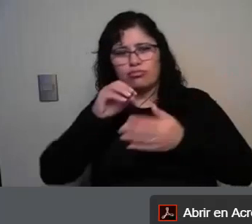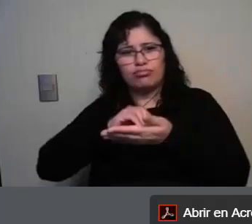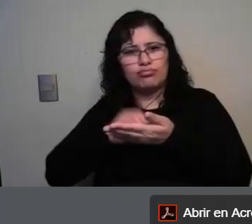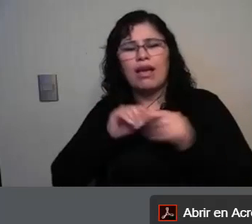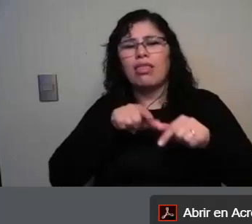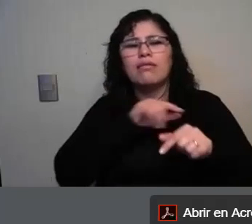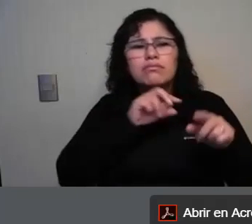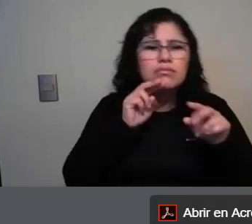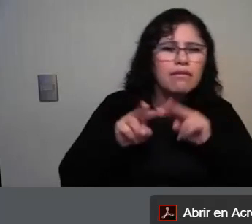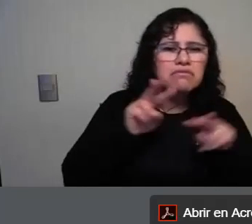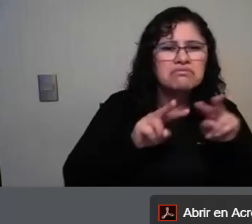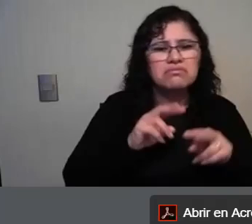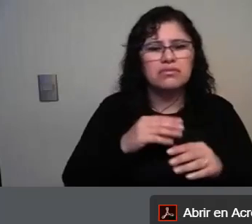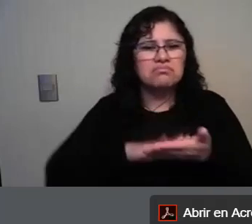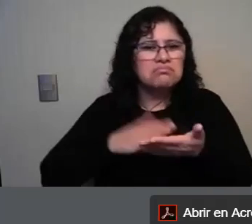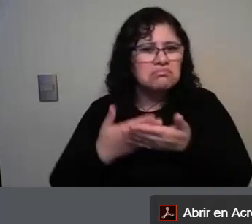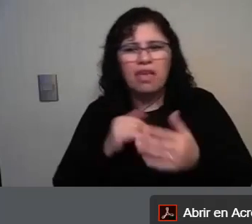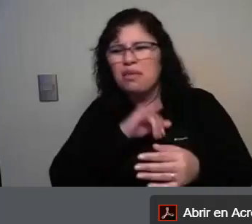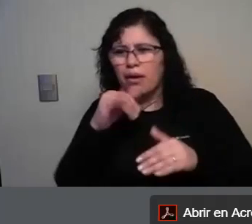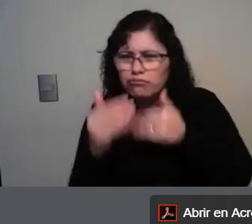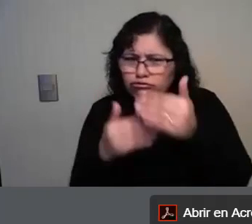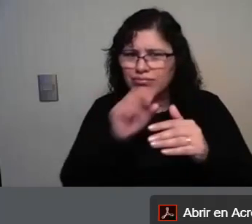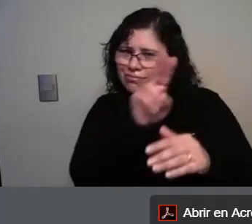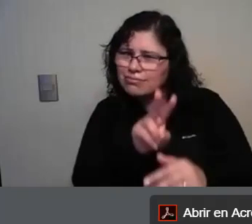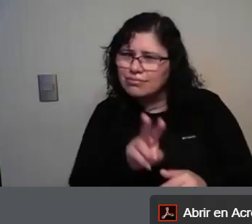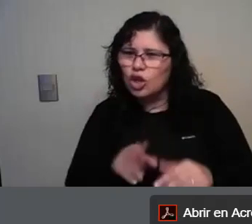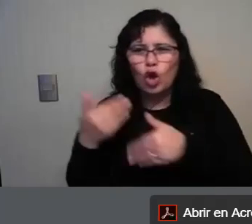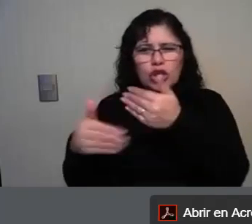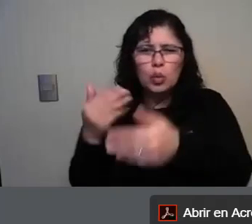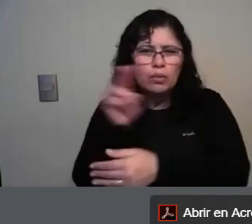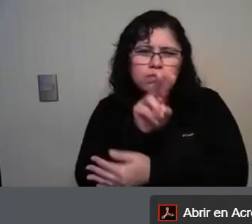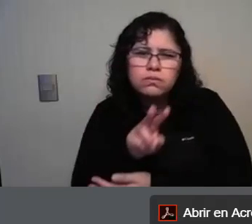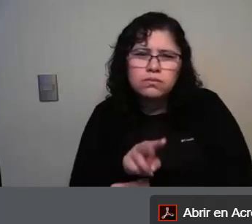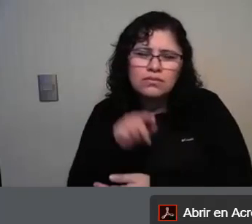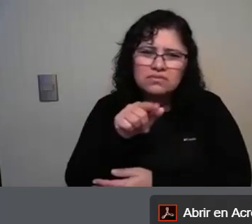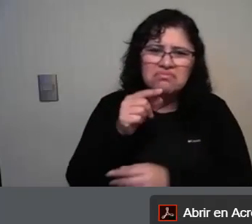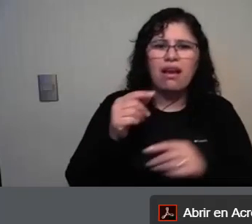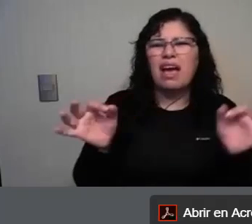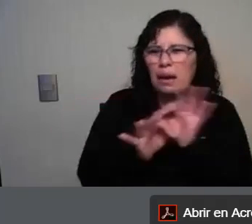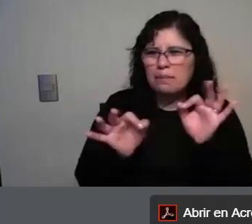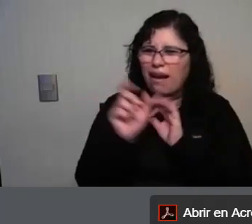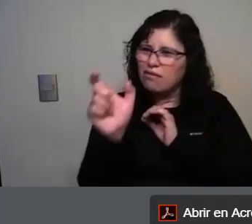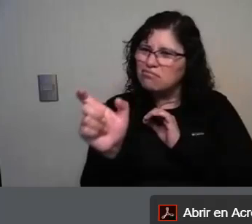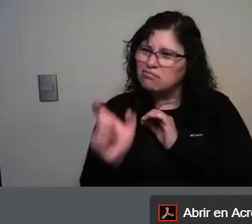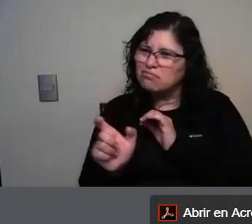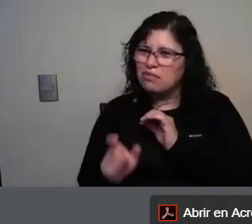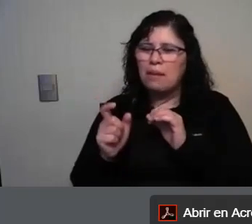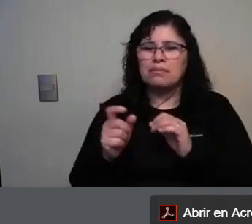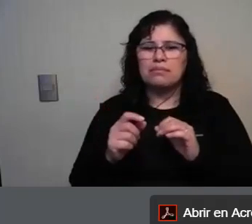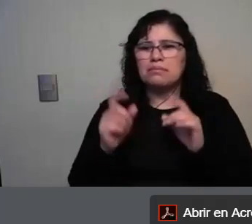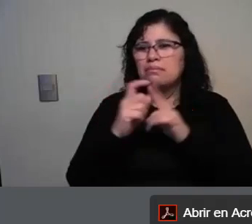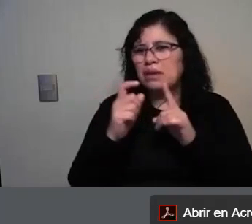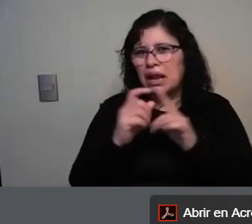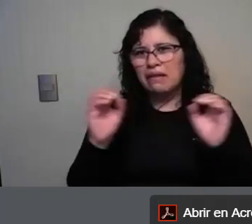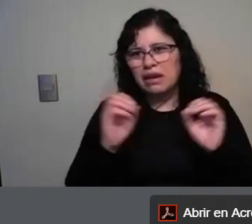seguramente después, más adelante, aquí empieza a hacer algunas definiciones de términos. Si alguien está, por